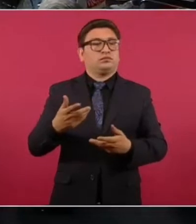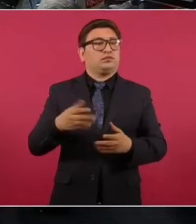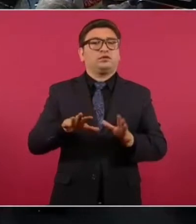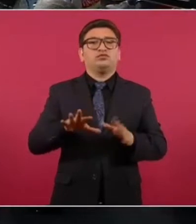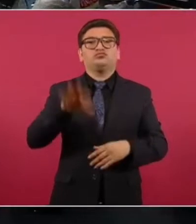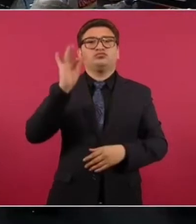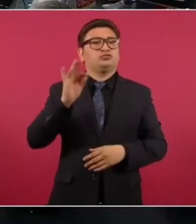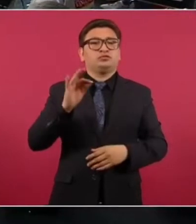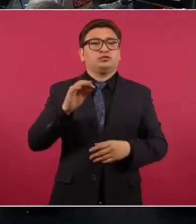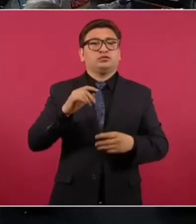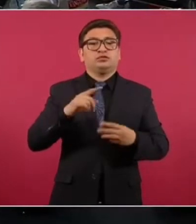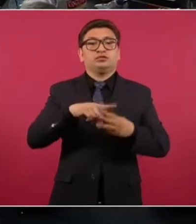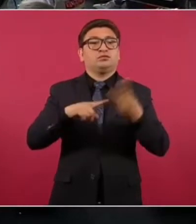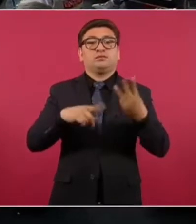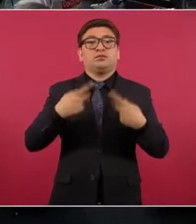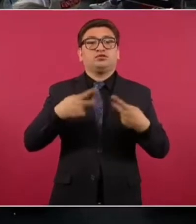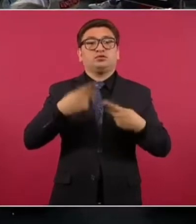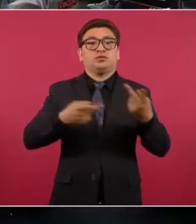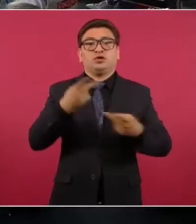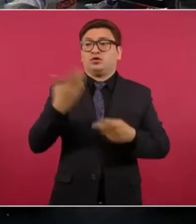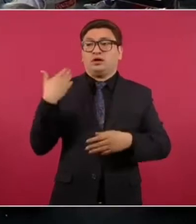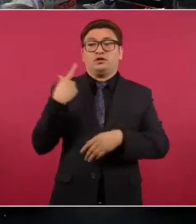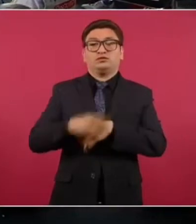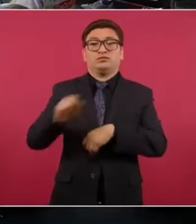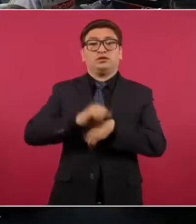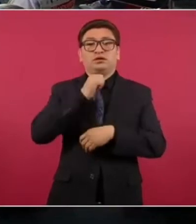escogen a 3 que no hayan preguntado en una semana?